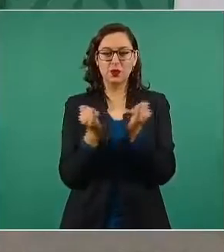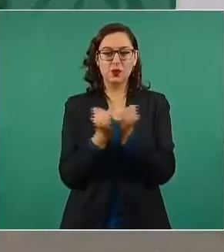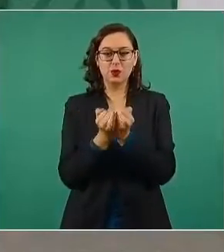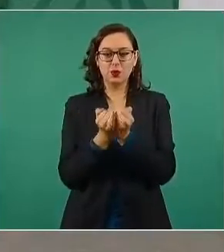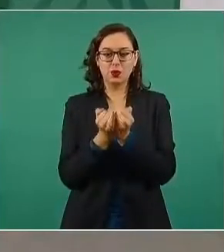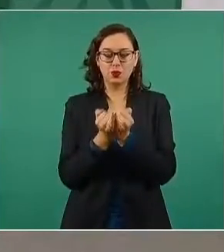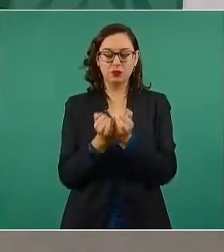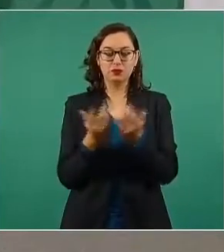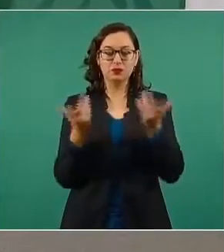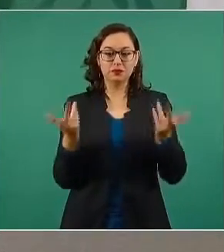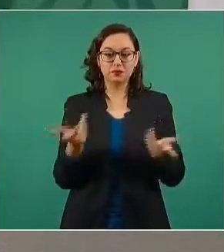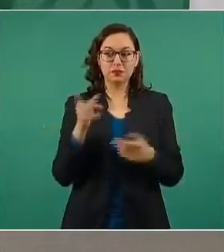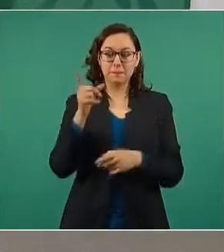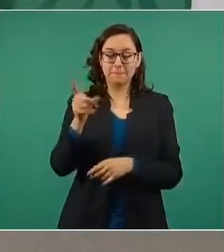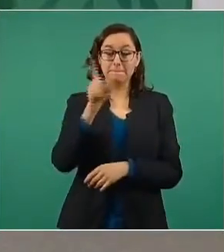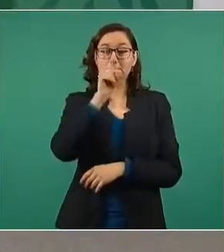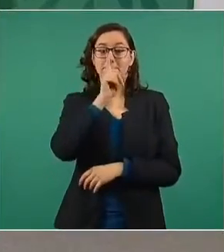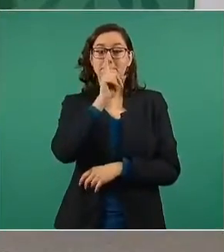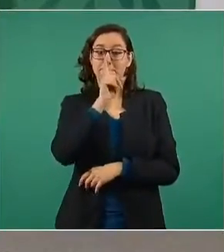Es una mentira